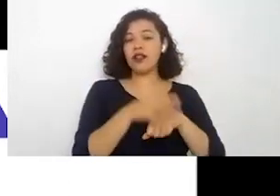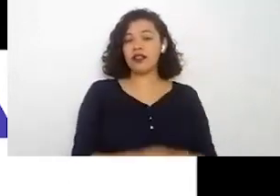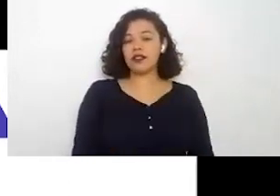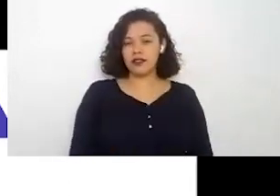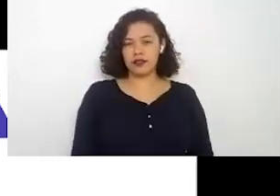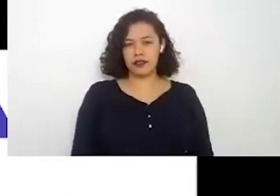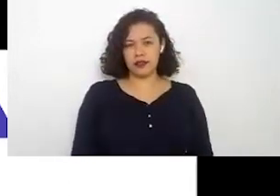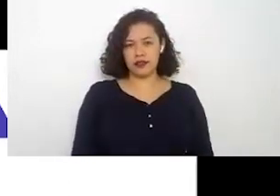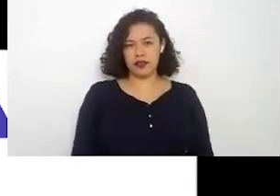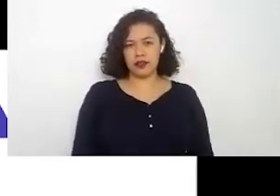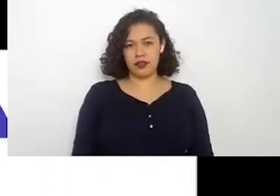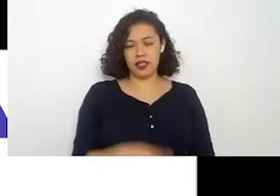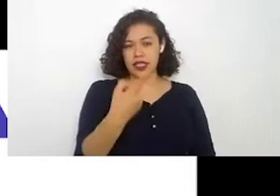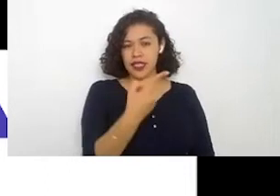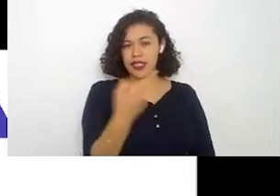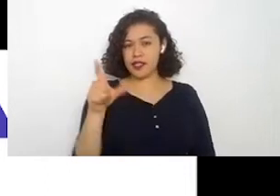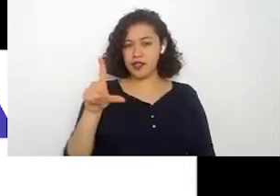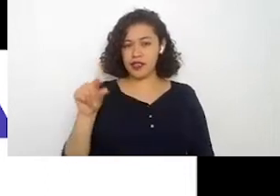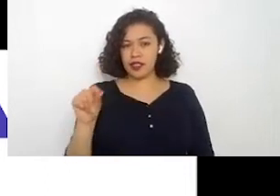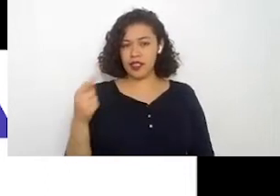uno de los 178